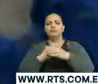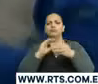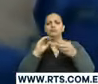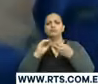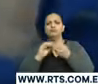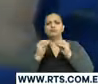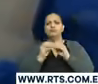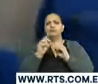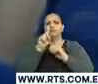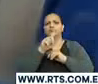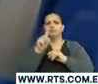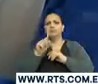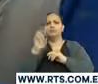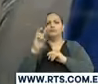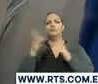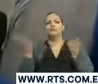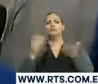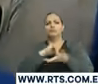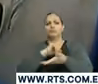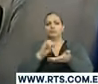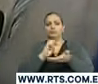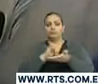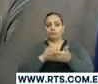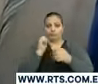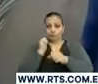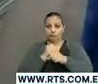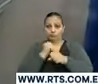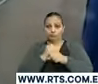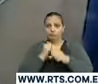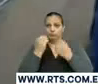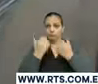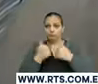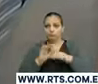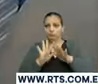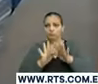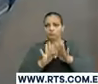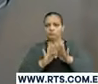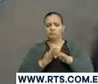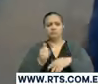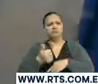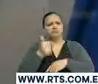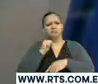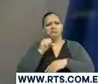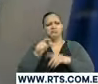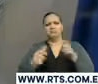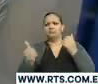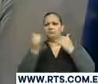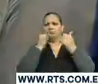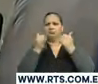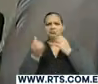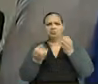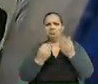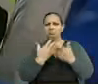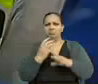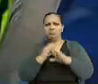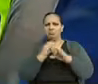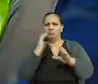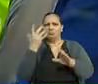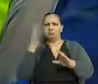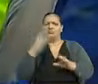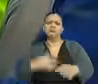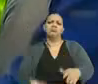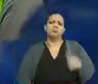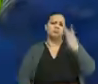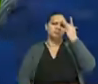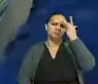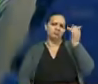pasa en ese sector? Me dijeron que ya estaba operando, pero hasta ayer recibió algunas llamadas donde decían que nada que ver. Tienen que darse cuenta